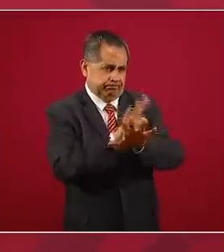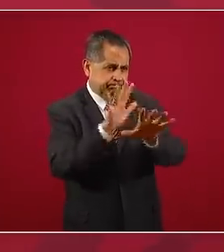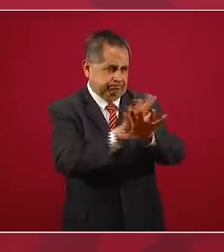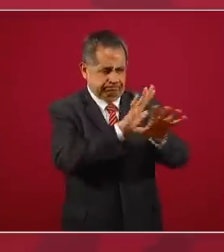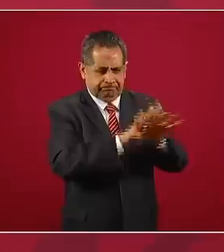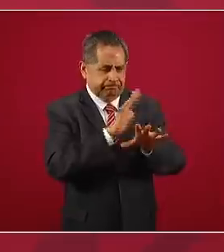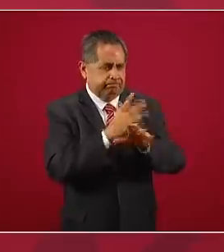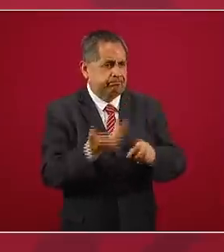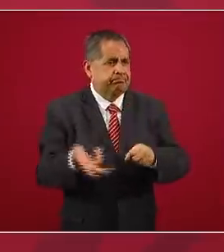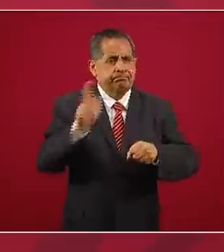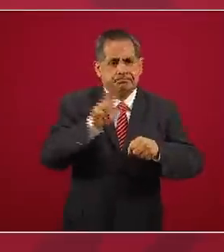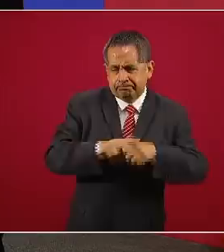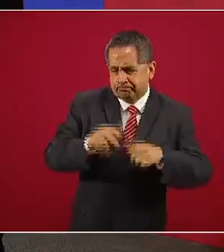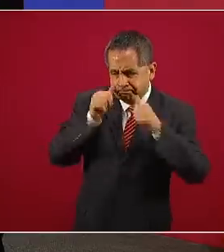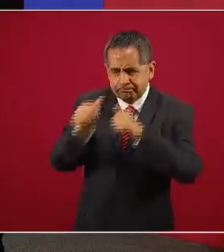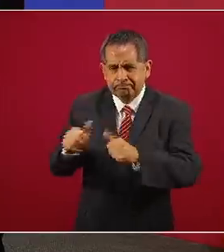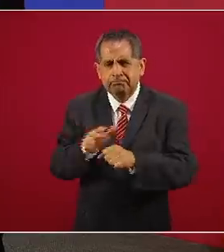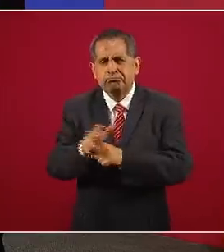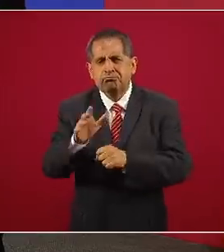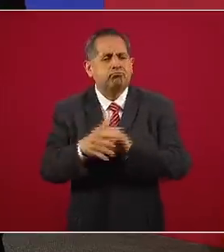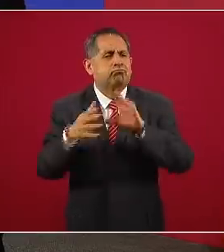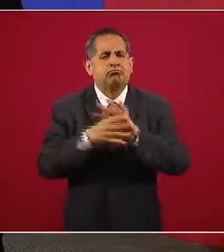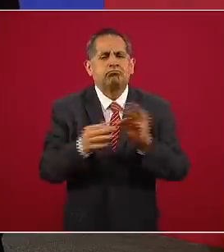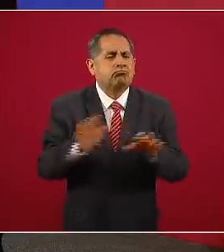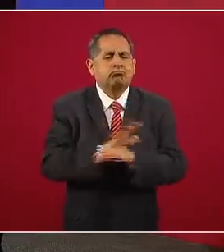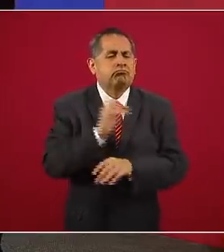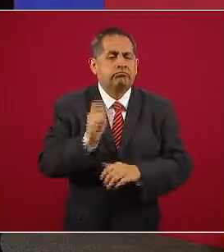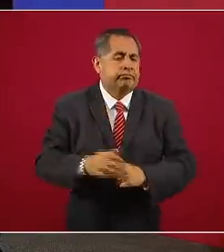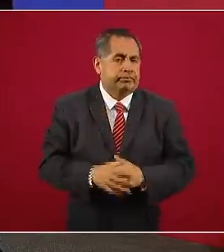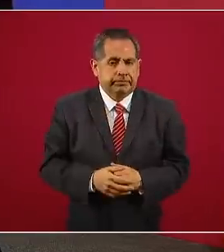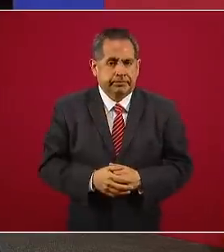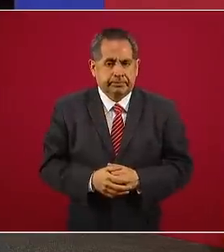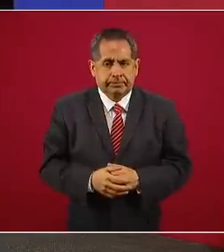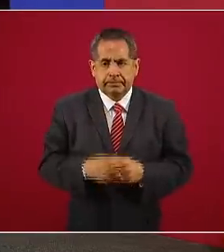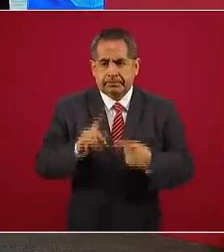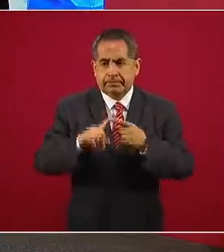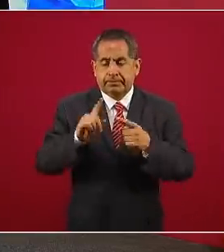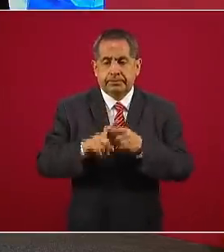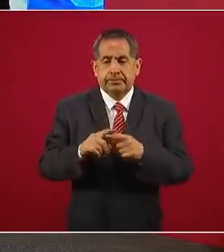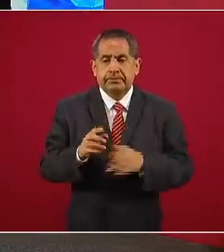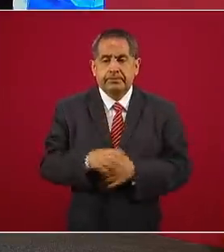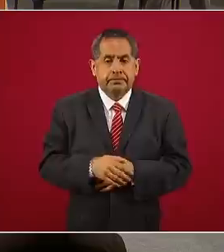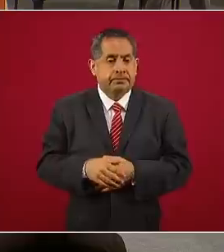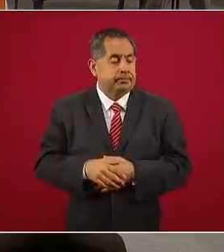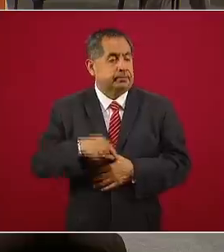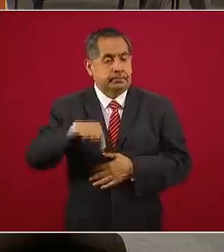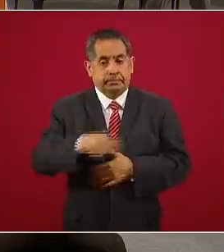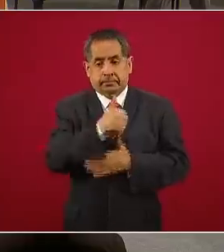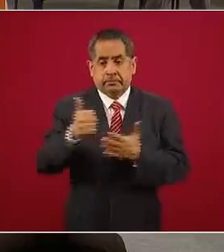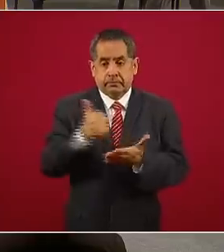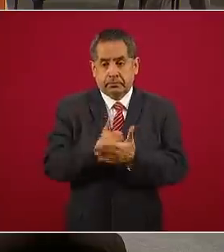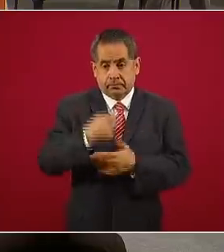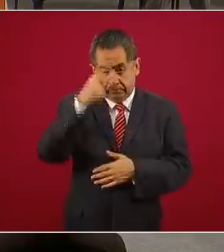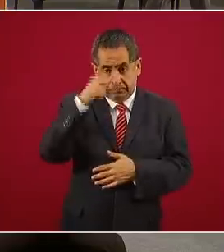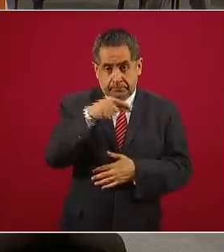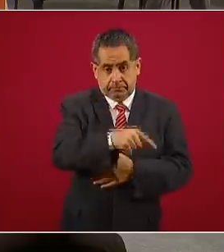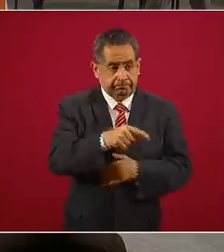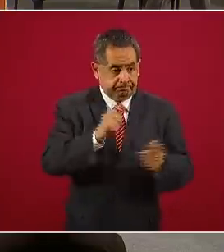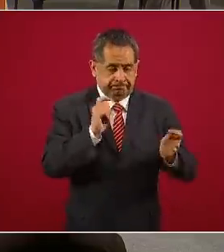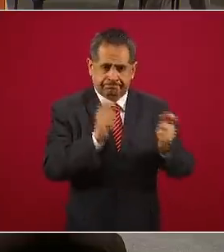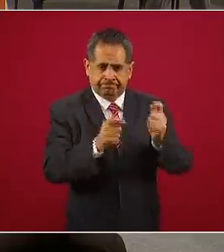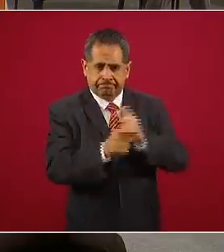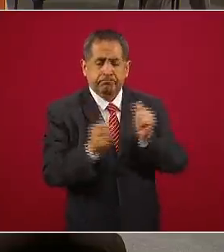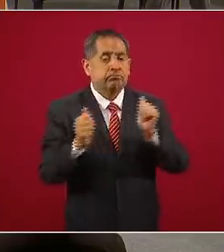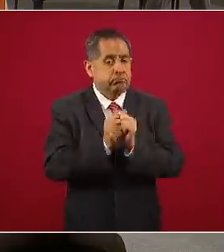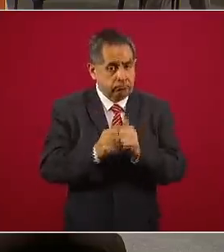enumeraré brevemente las acciones en cada uno en primer lugar el crit de la ciudad de méxico en donde junto con el